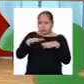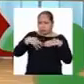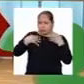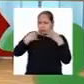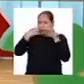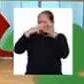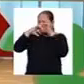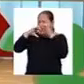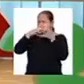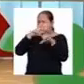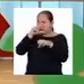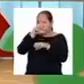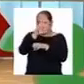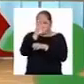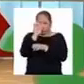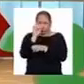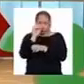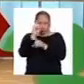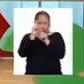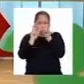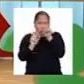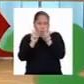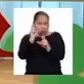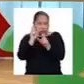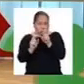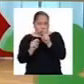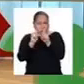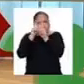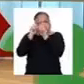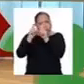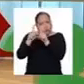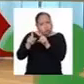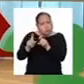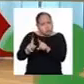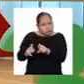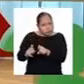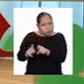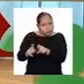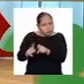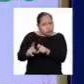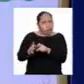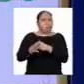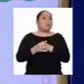30 personas y les hicieron las preguntas de la encuesta?